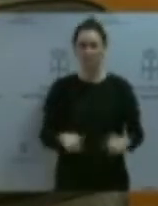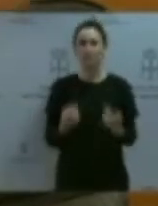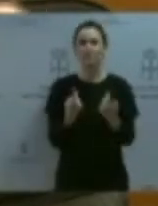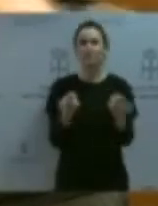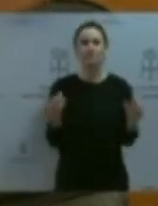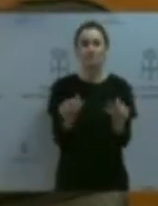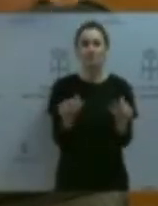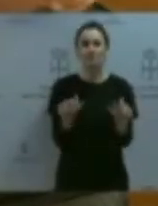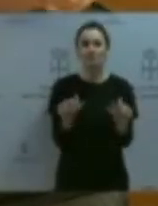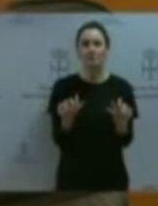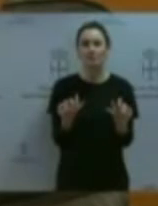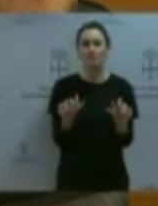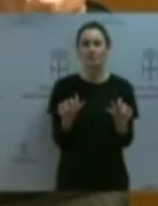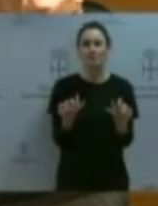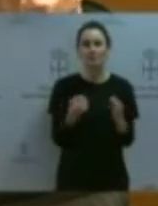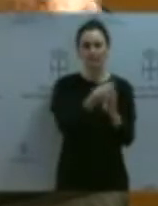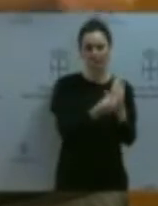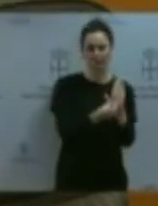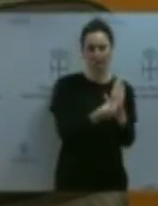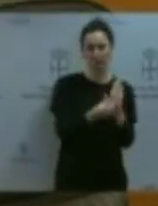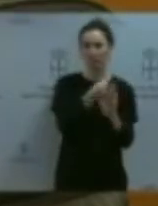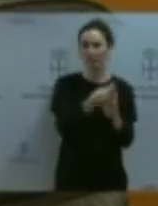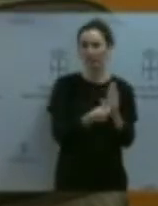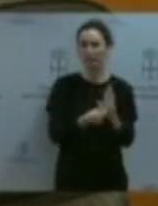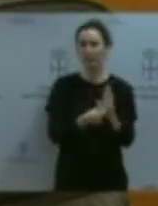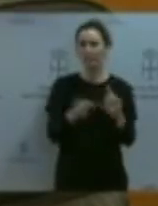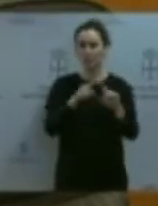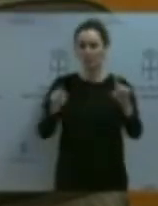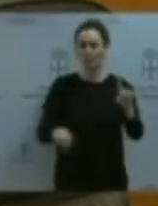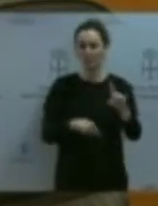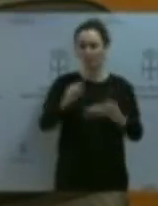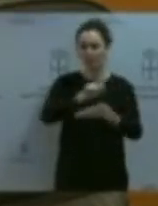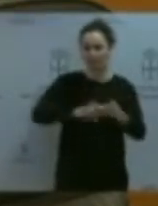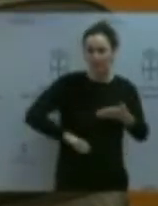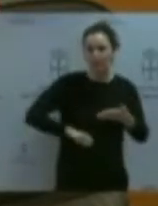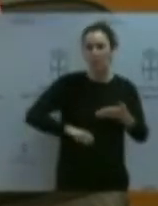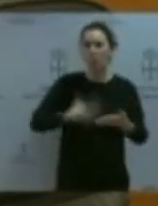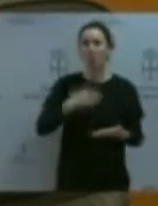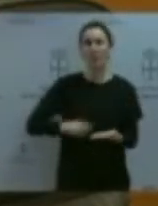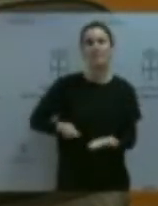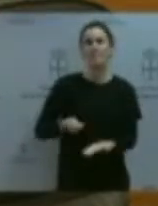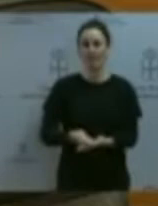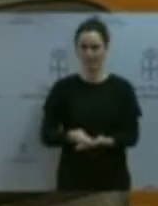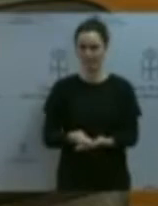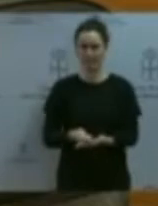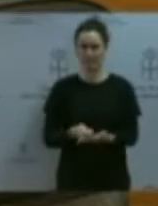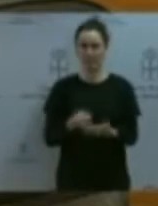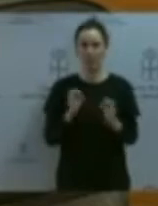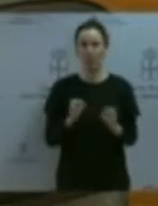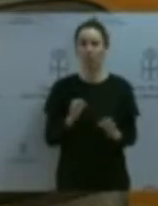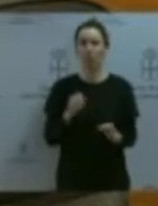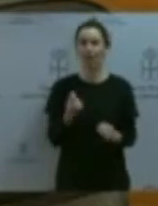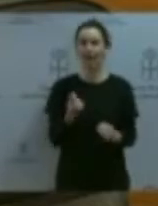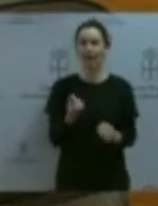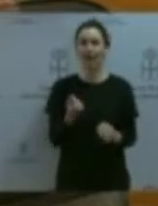requisitos rellene una solicitud y esa solicitud se pueda pagar y rápidamente y fluya el dinero, ¿no? En un momento dado donde no tardar